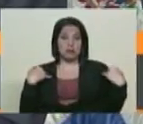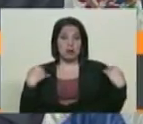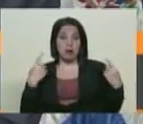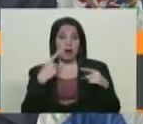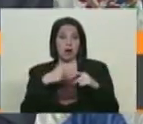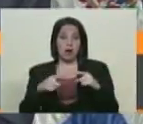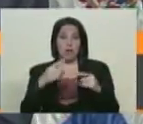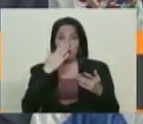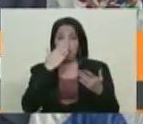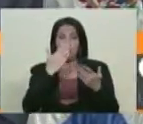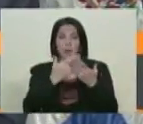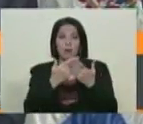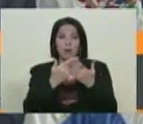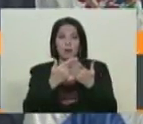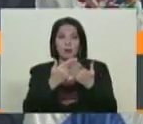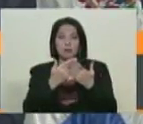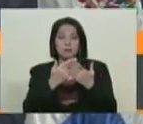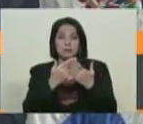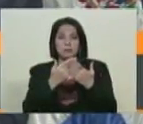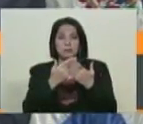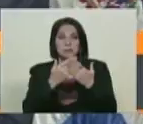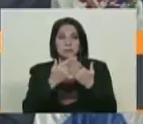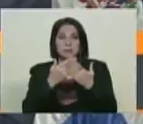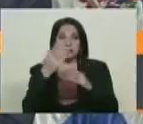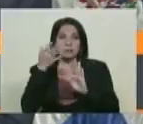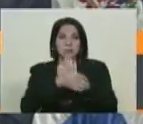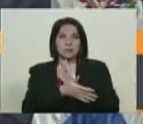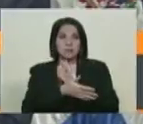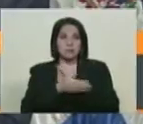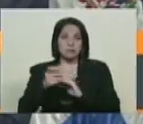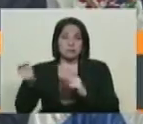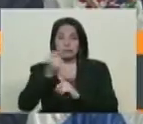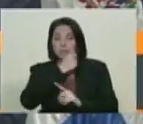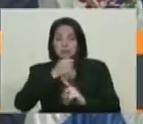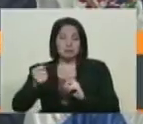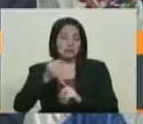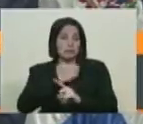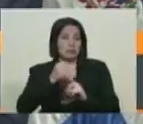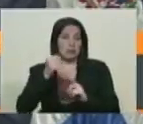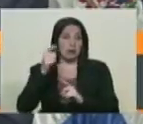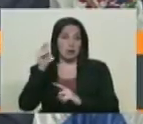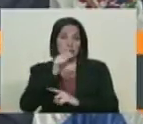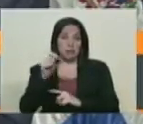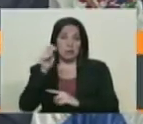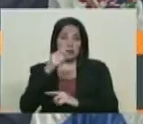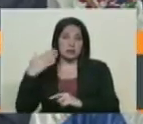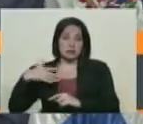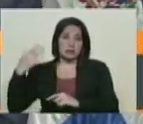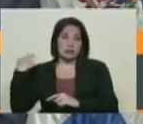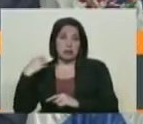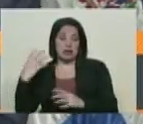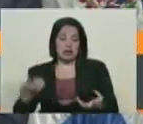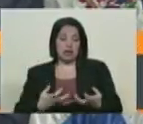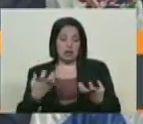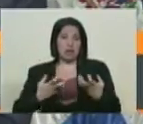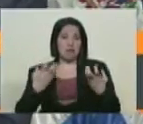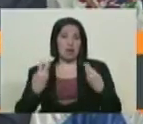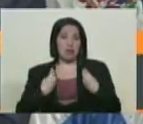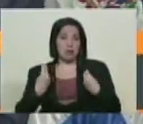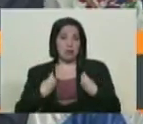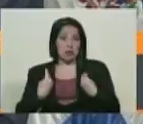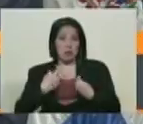frente a la violencia que se perpetró en esos meses, a que hayan quemado personas vivas, a que hayan linchado